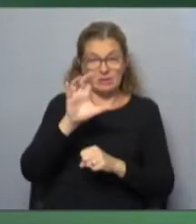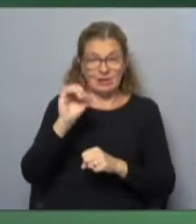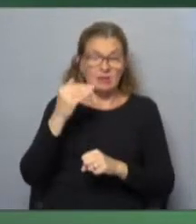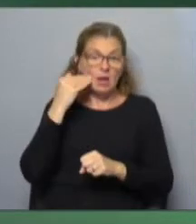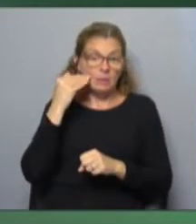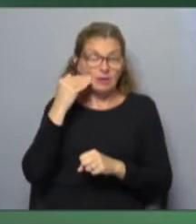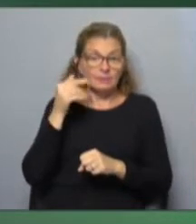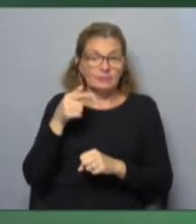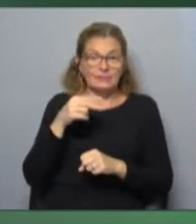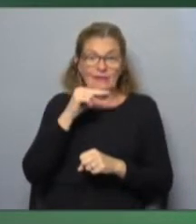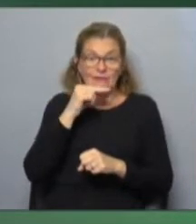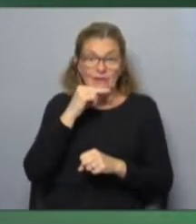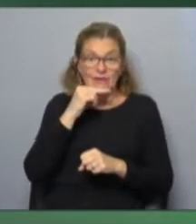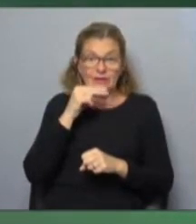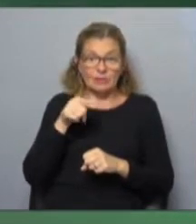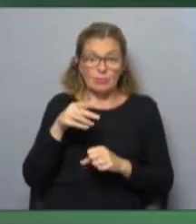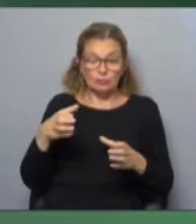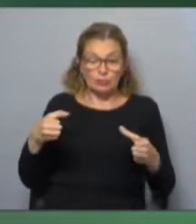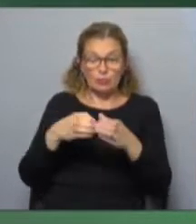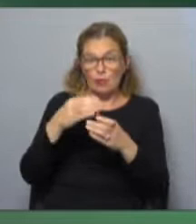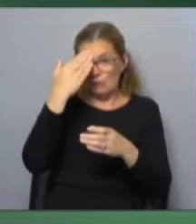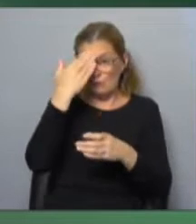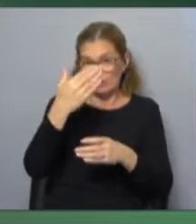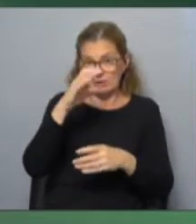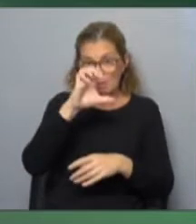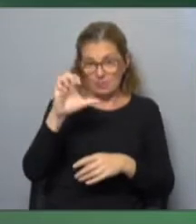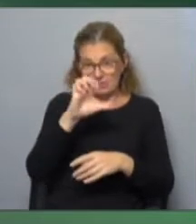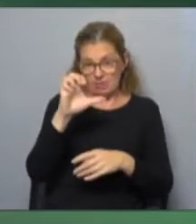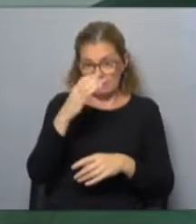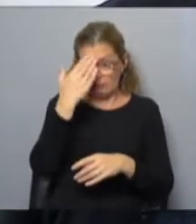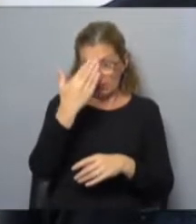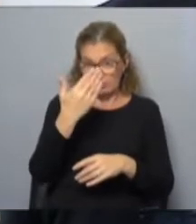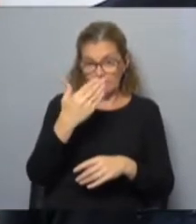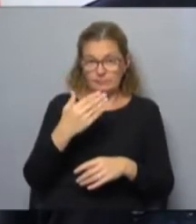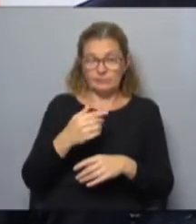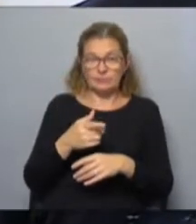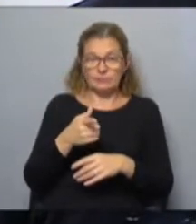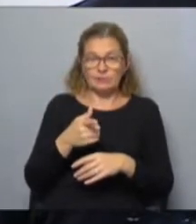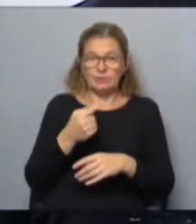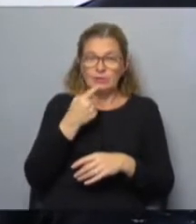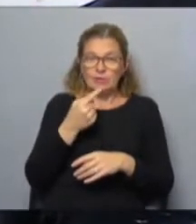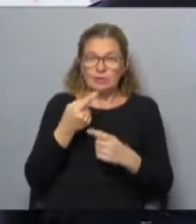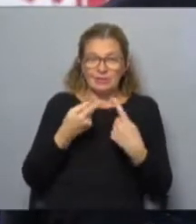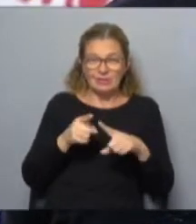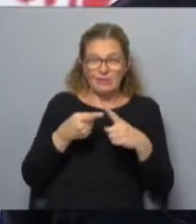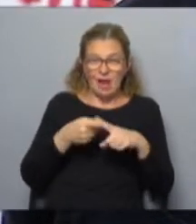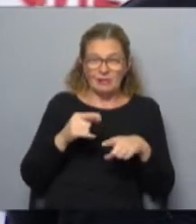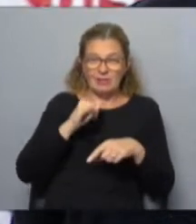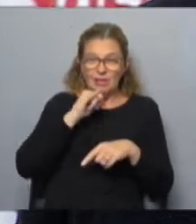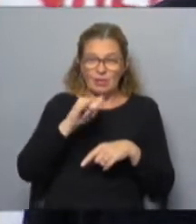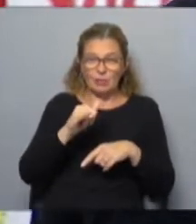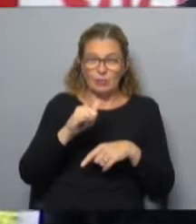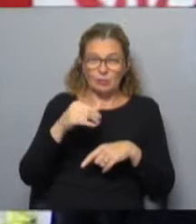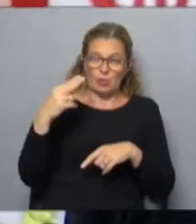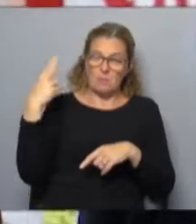abril y desde el viernes están concentrados frente a la empresa. Hemos recibido diferentes denuncias por parte